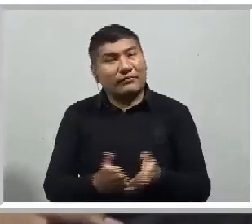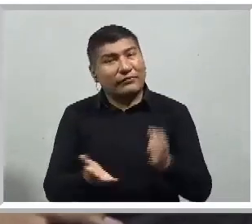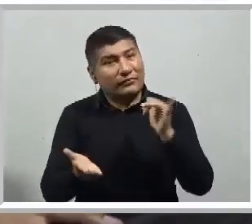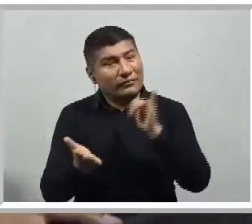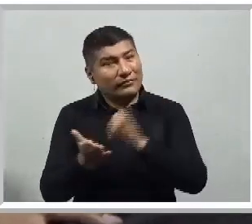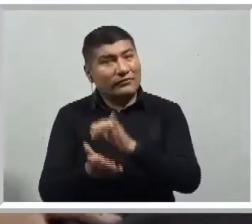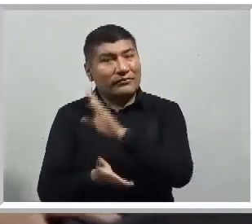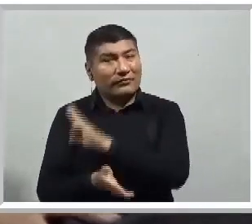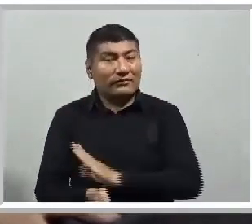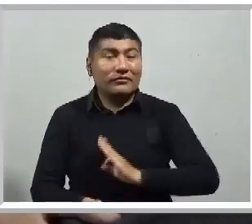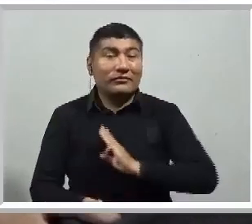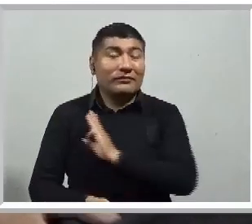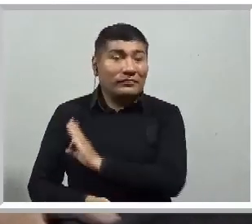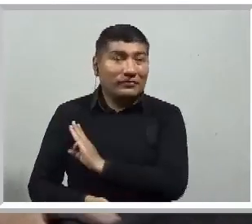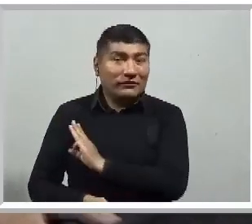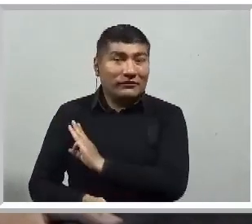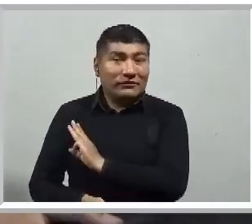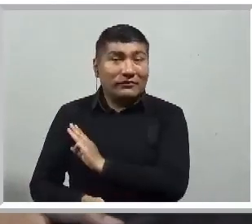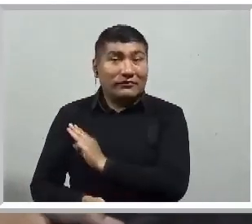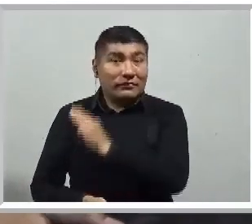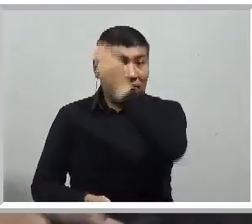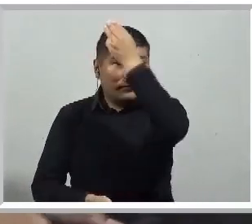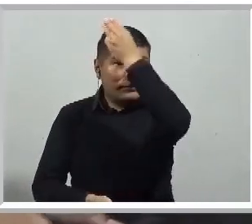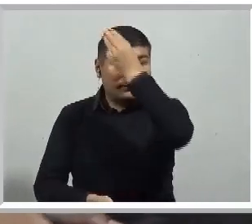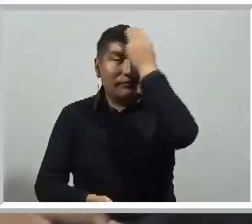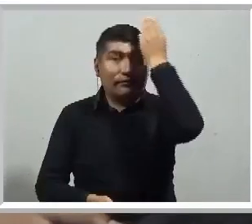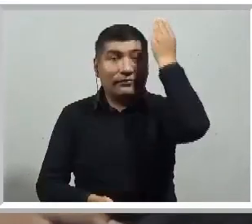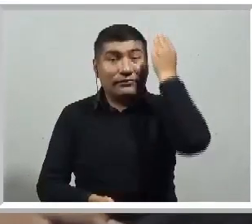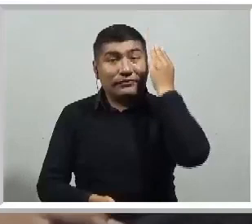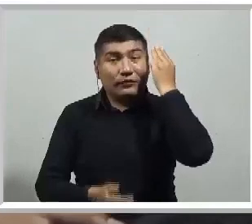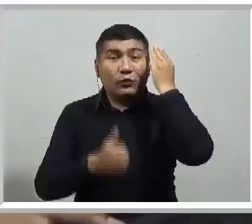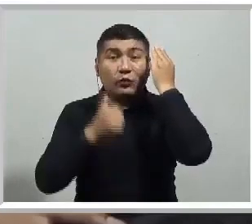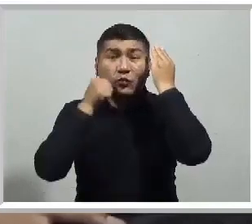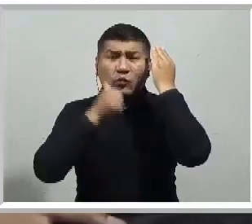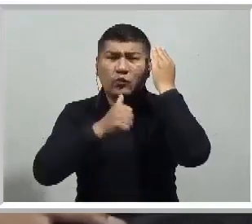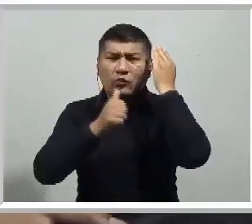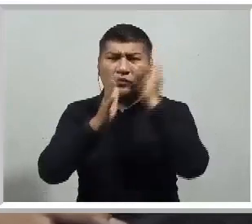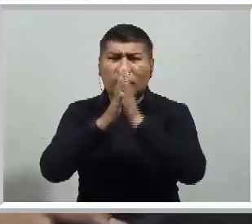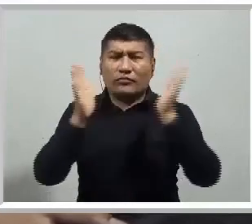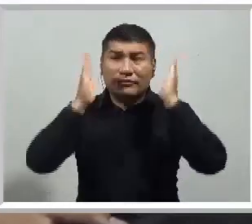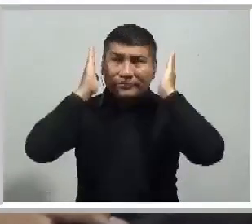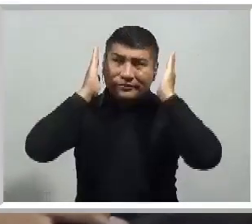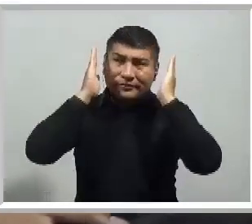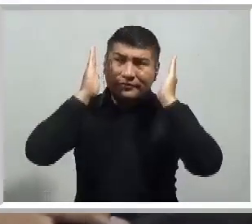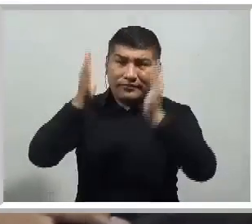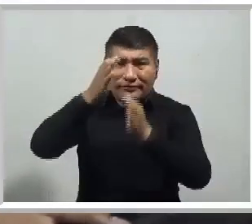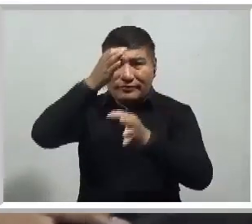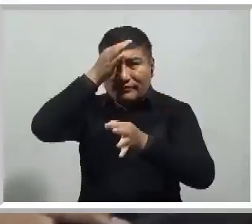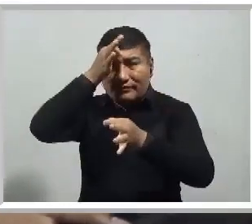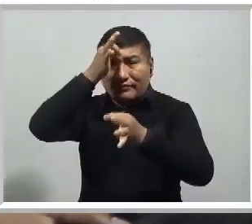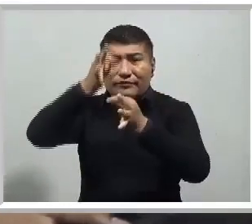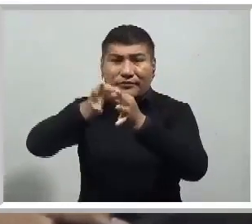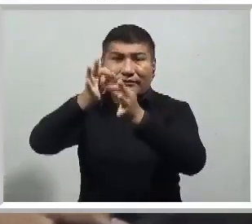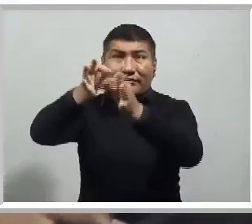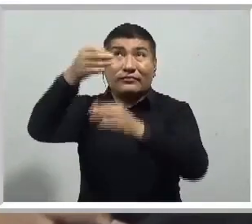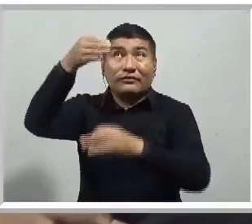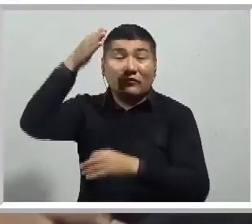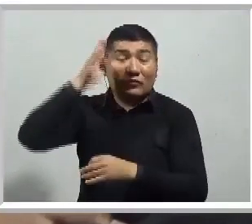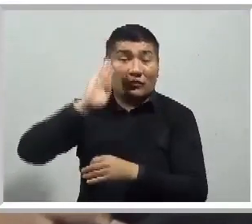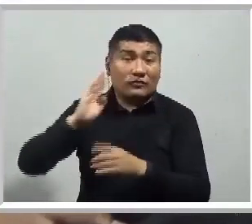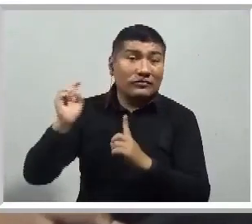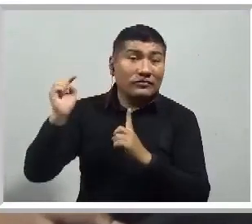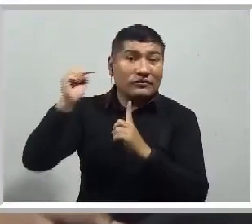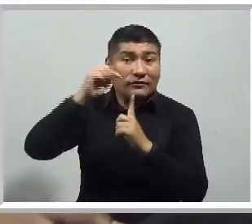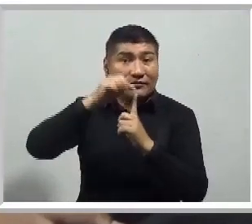misión. María es una mujer atenta y fiel a Dios, hasta